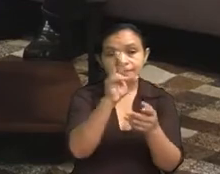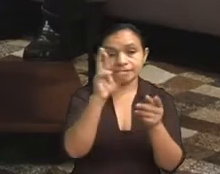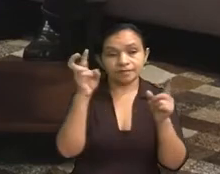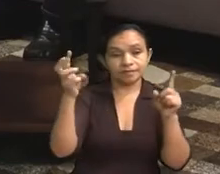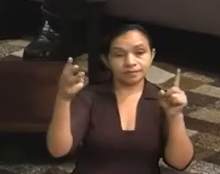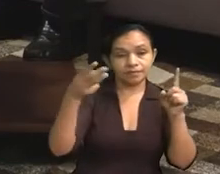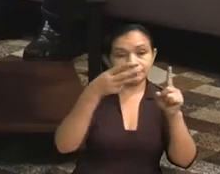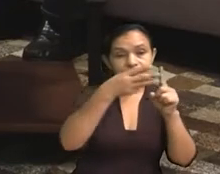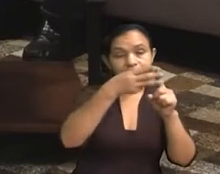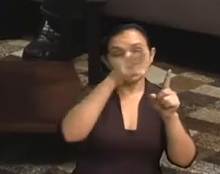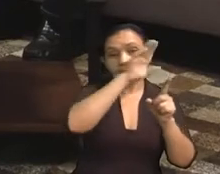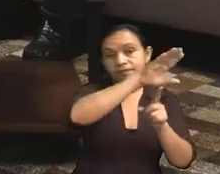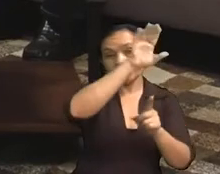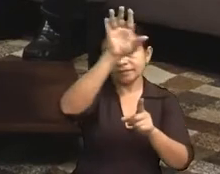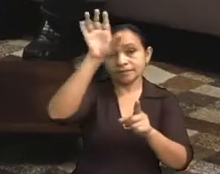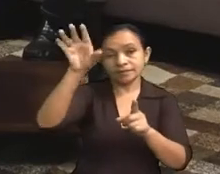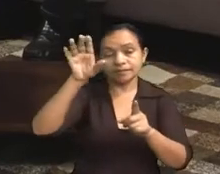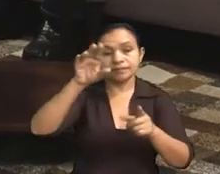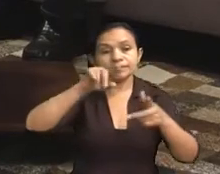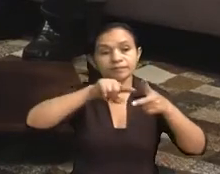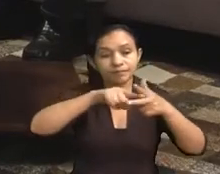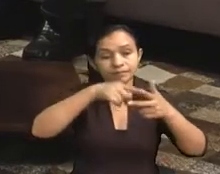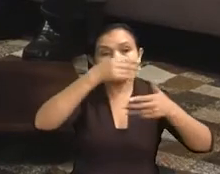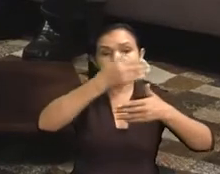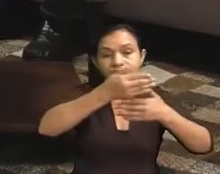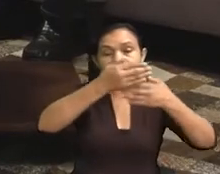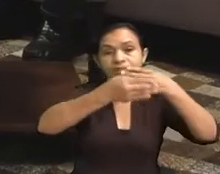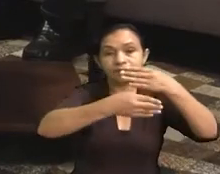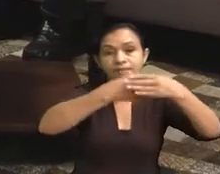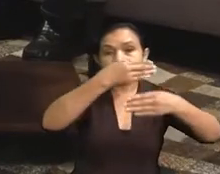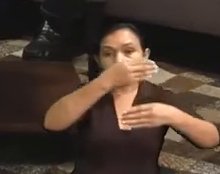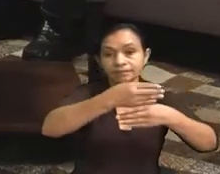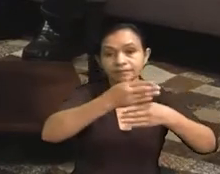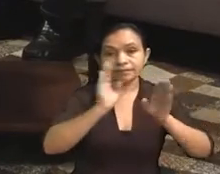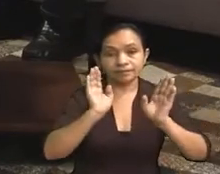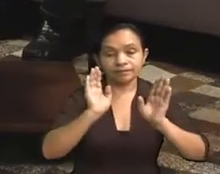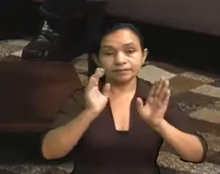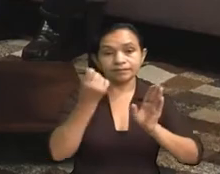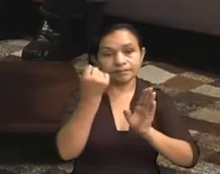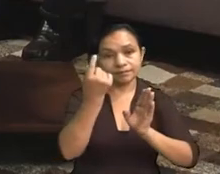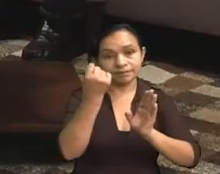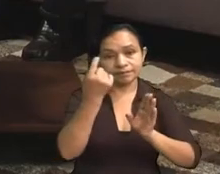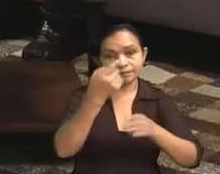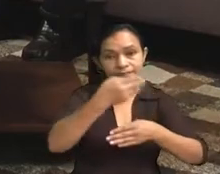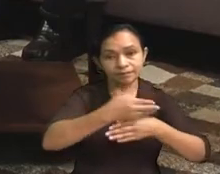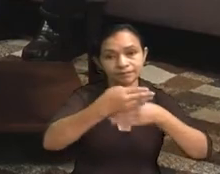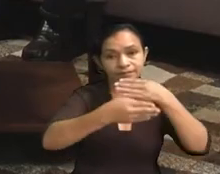y departamentales que están en fase de ejecución, no están concluidos porque